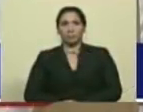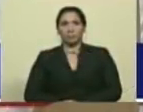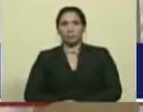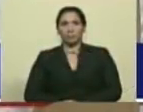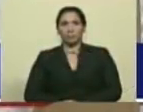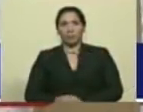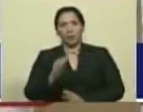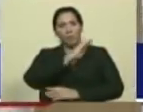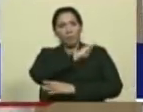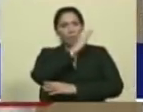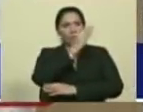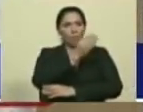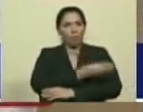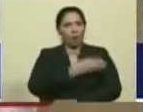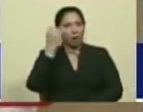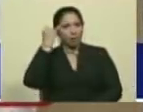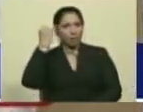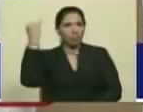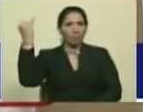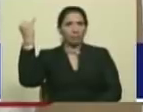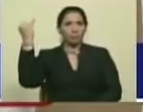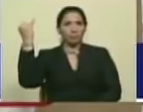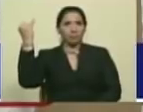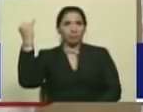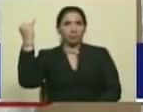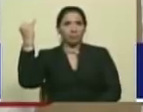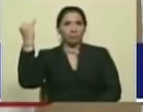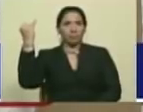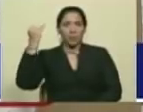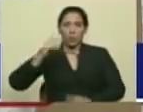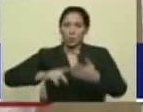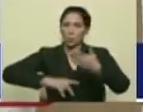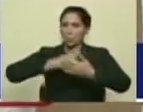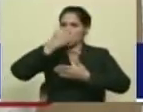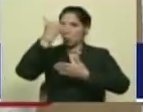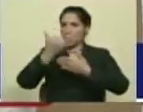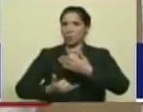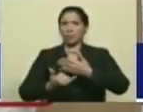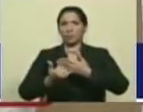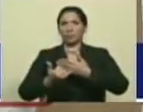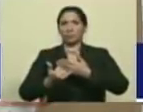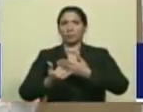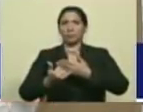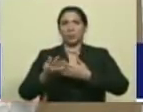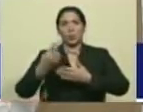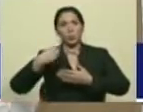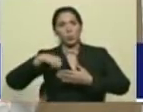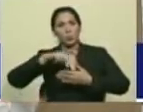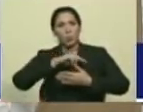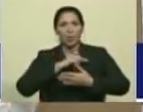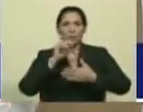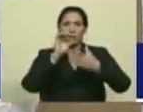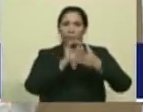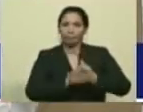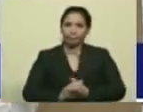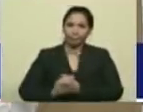la fuerza de las ideas y de los proyectos de nuestra Alianza